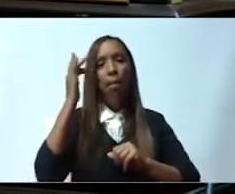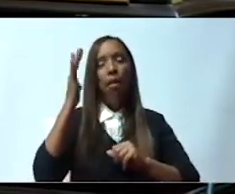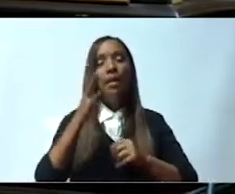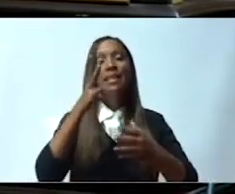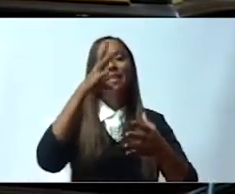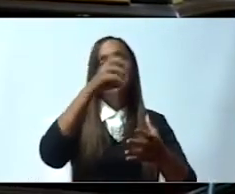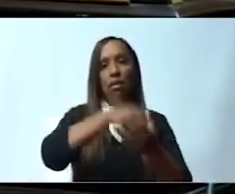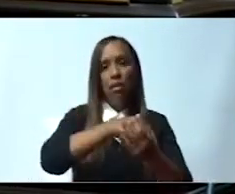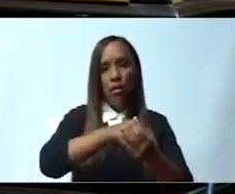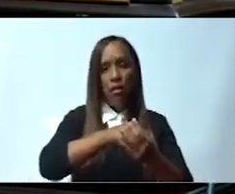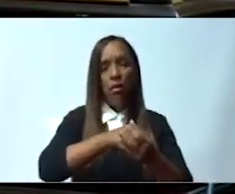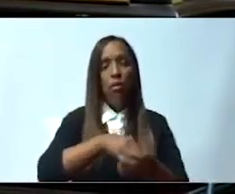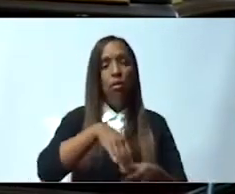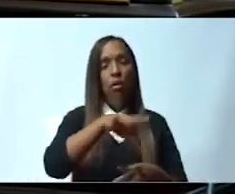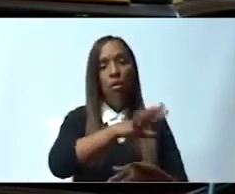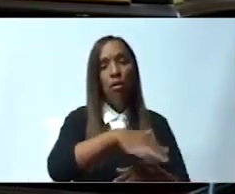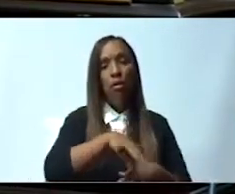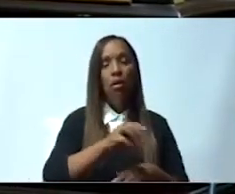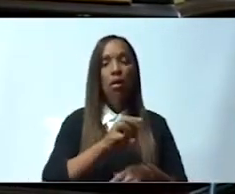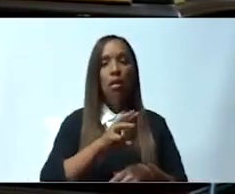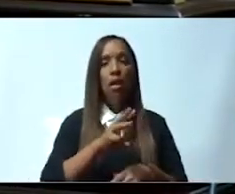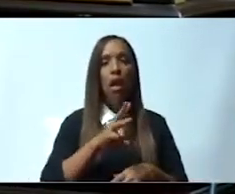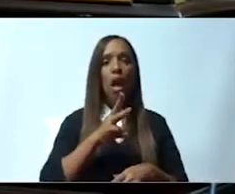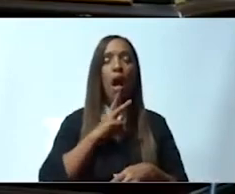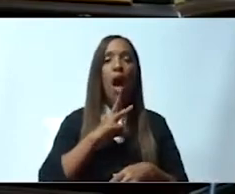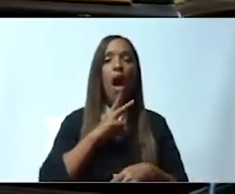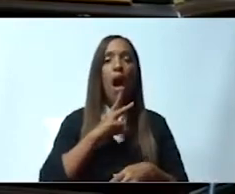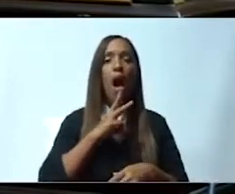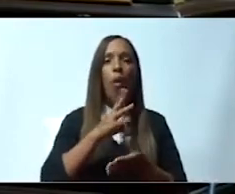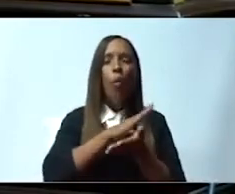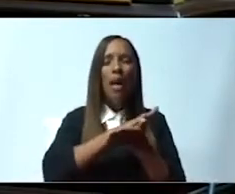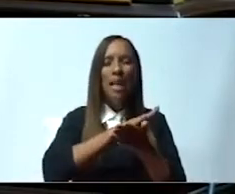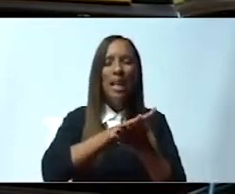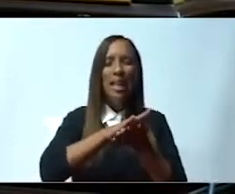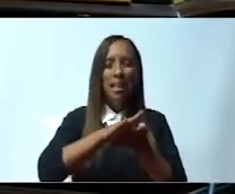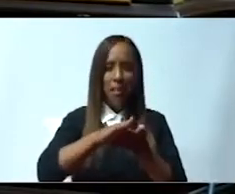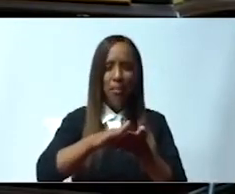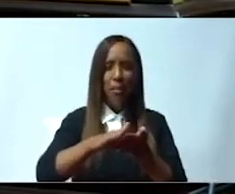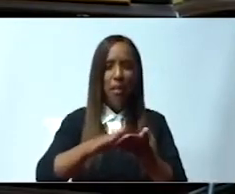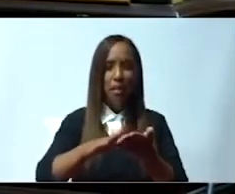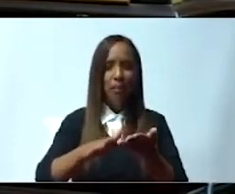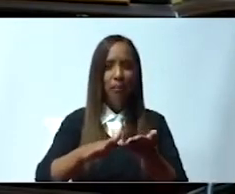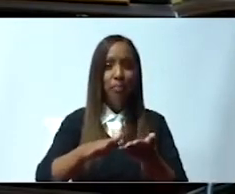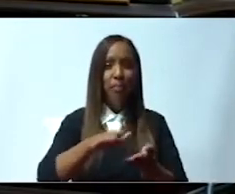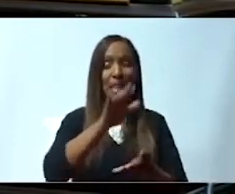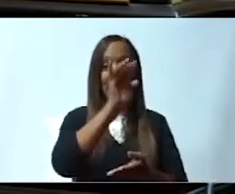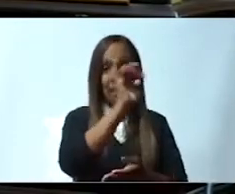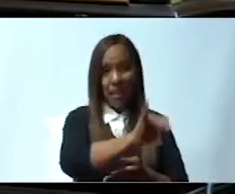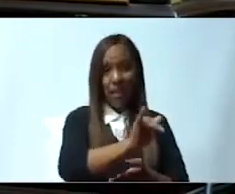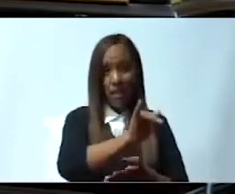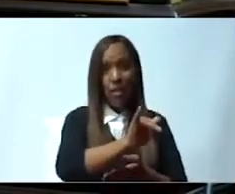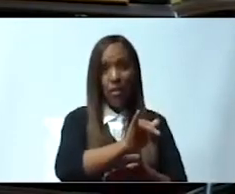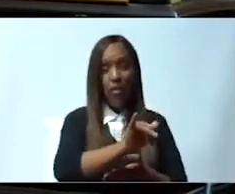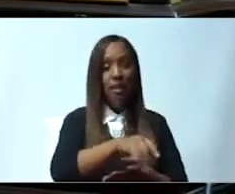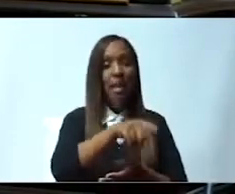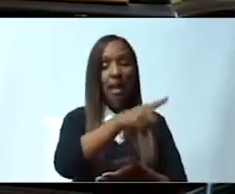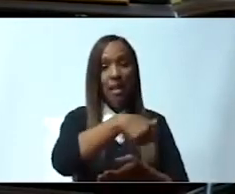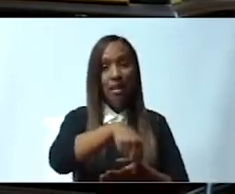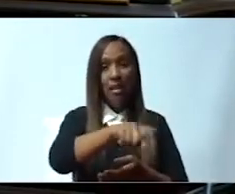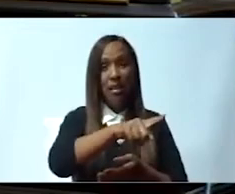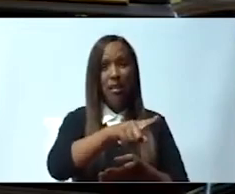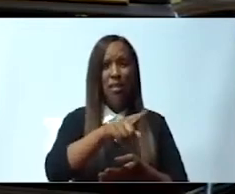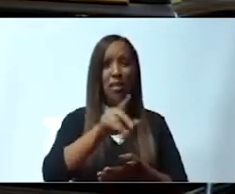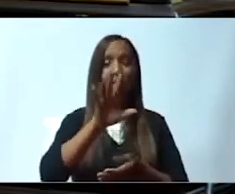venden agua potable al país, extraen su agua en esos manantiales desde hace 50 años. Los